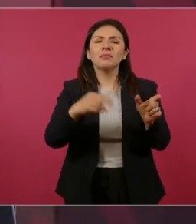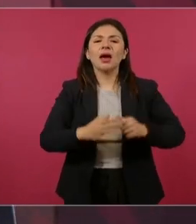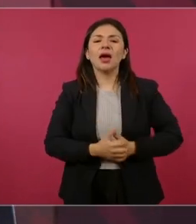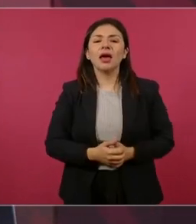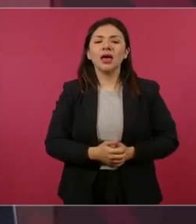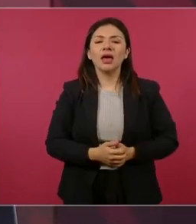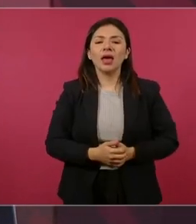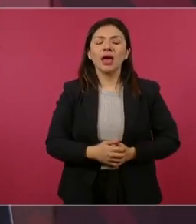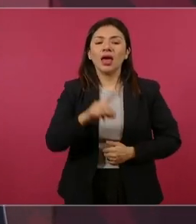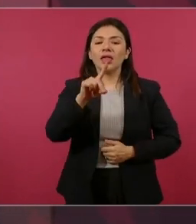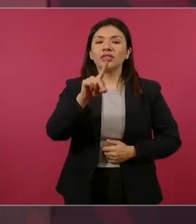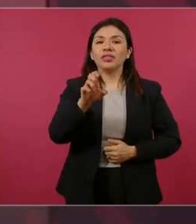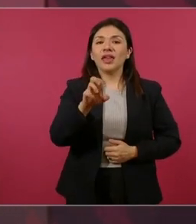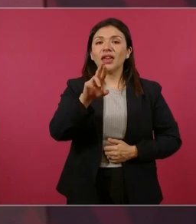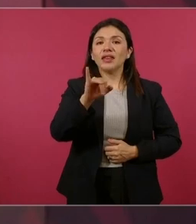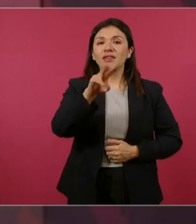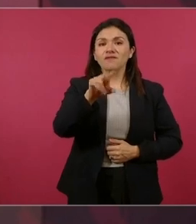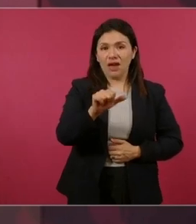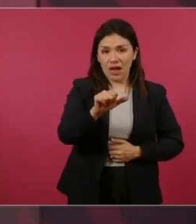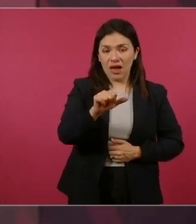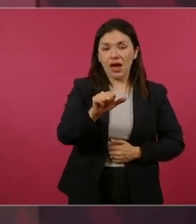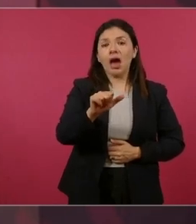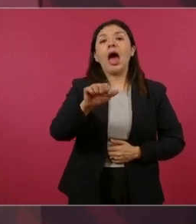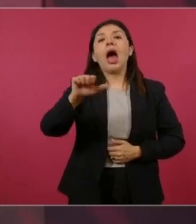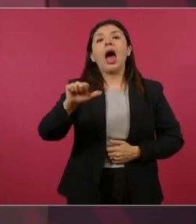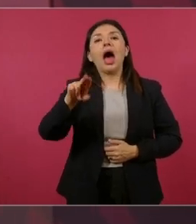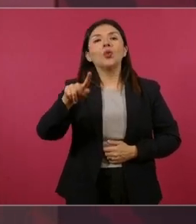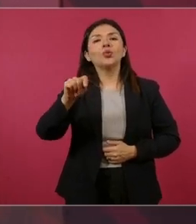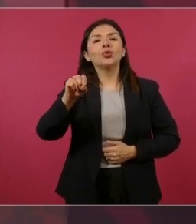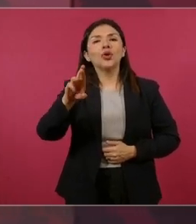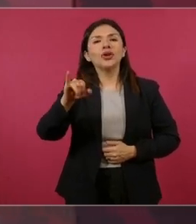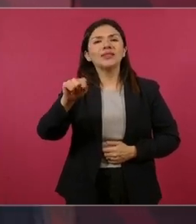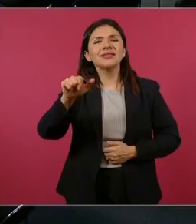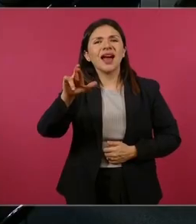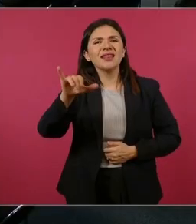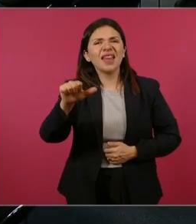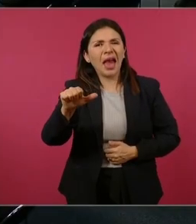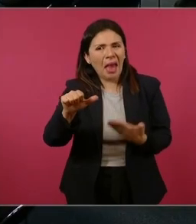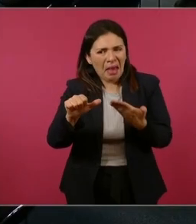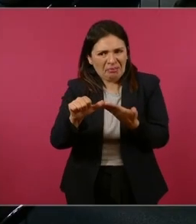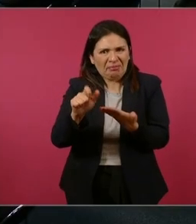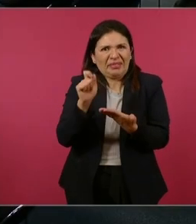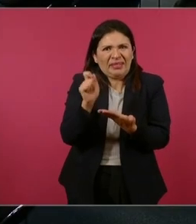deriva autoritaria. O sea, a ver, ¿qué es eso?